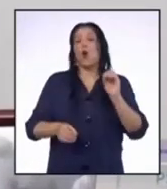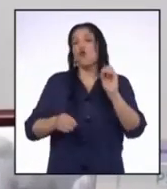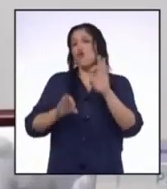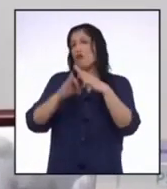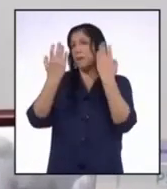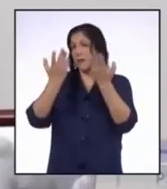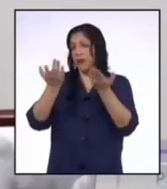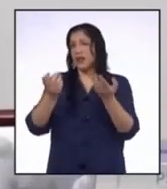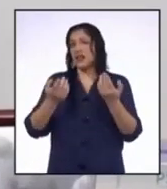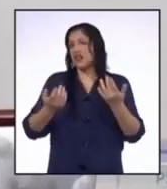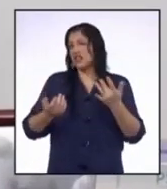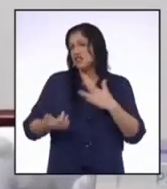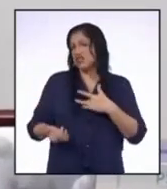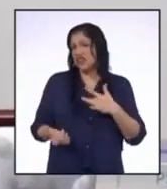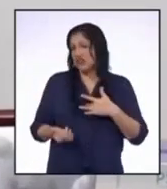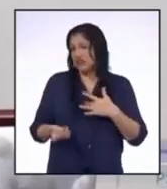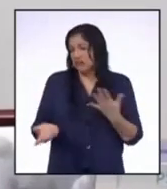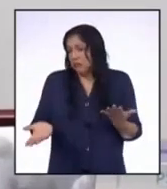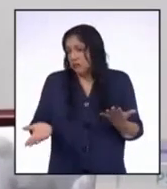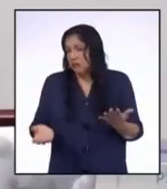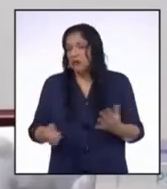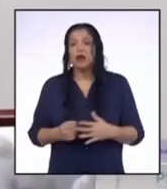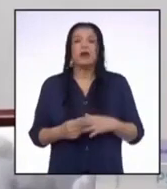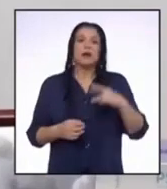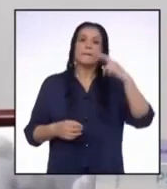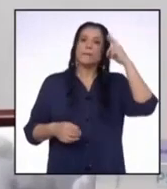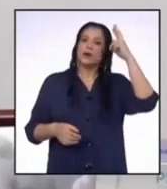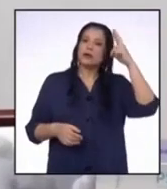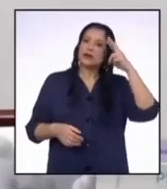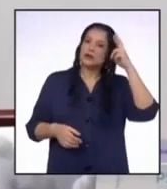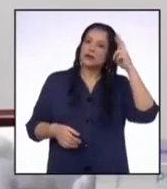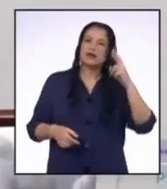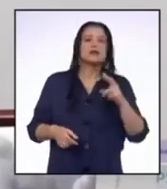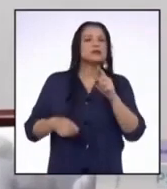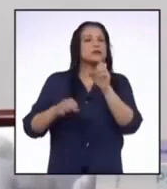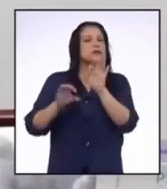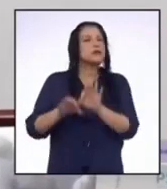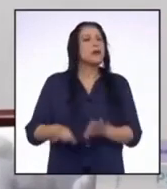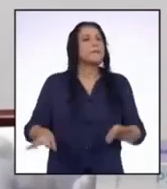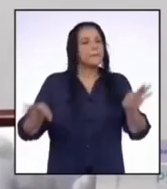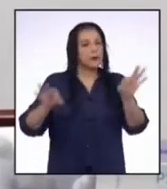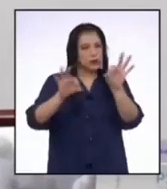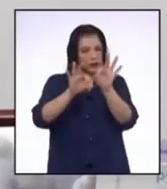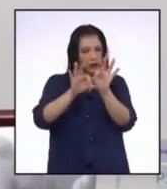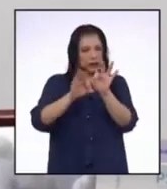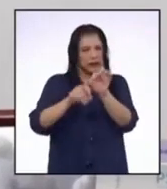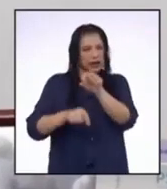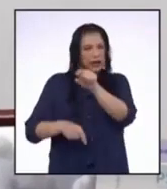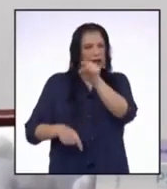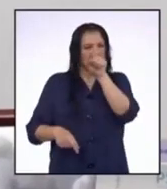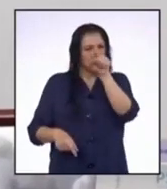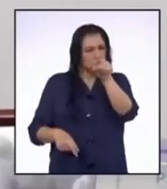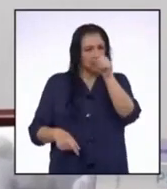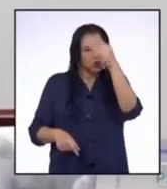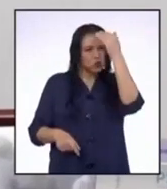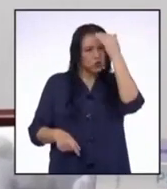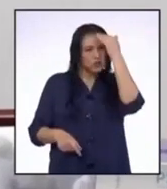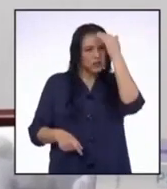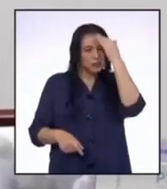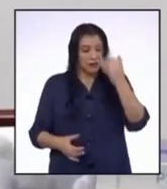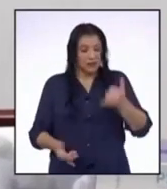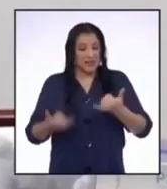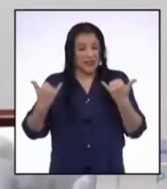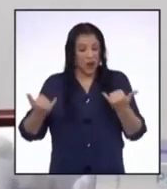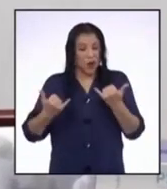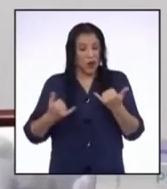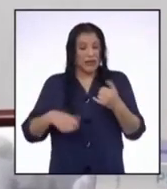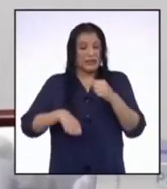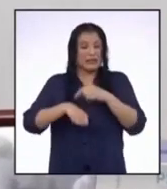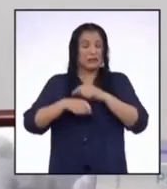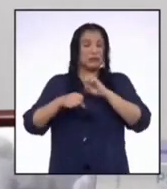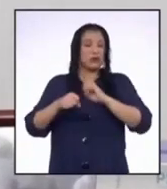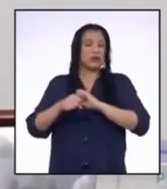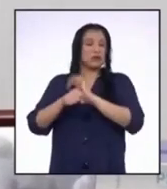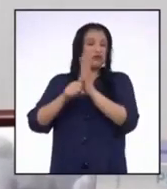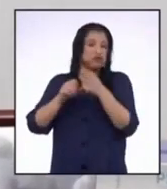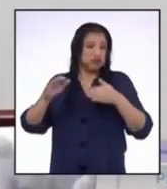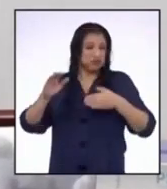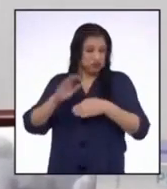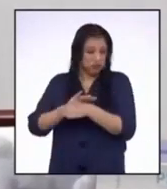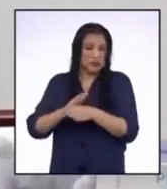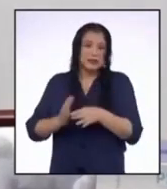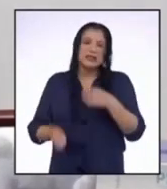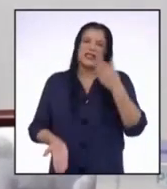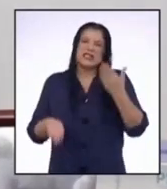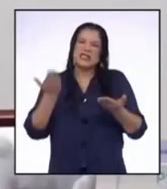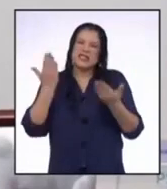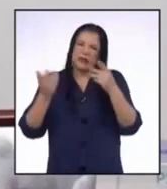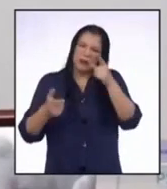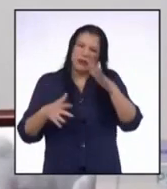puedan estar atravesando. Por esto, es muy importante que sepas que la situación actual que estamos viviendo puede